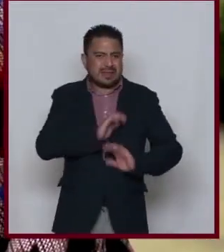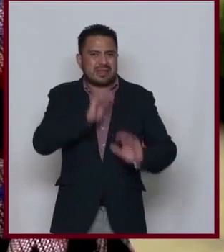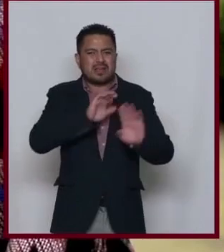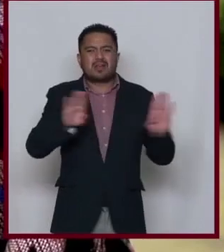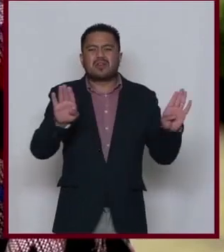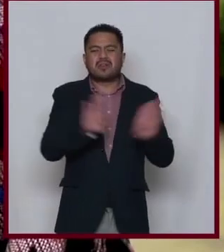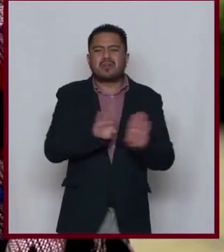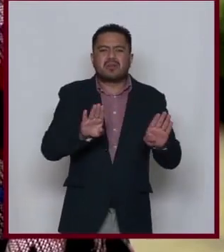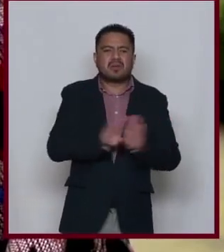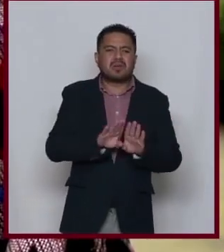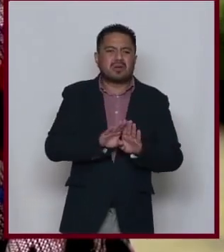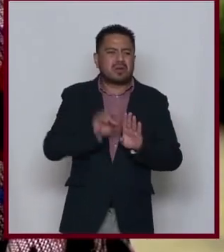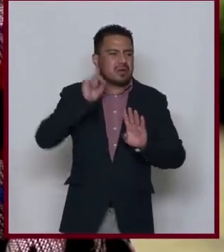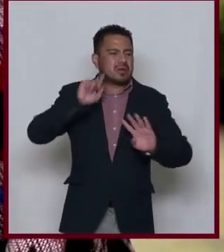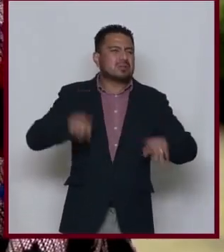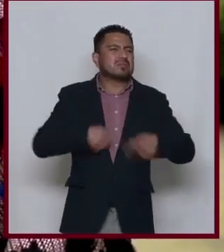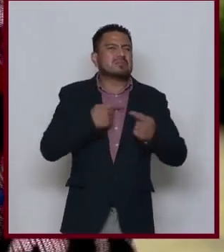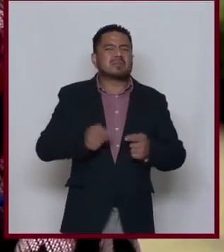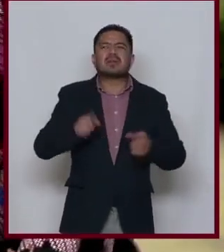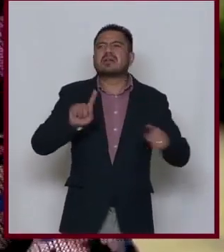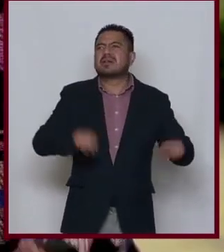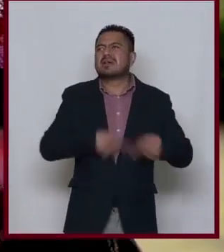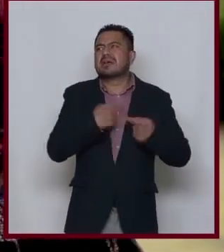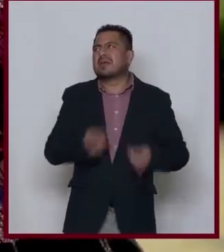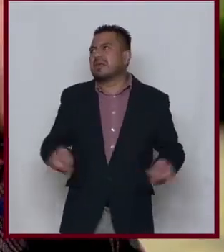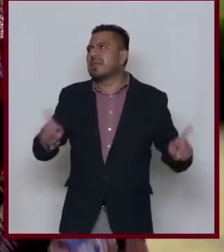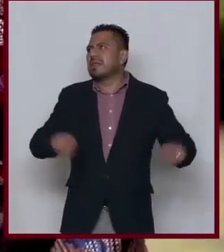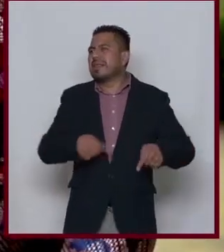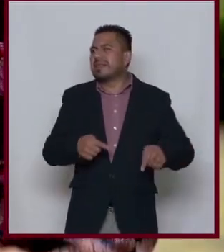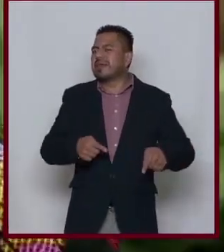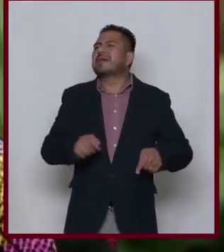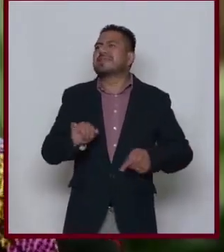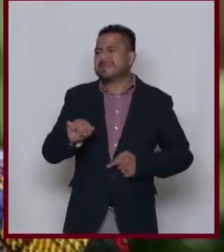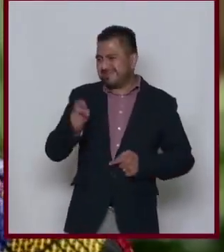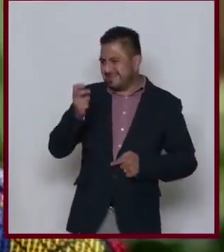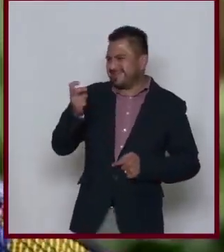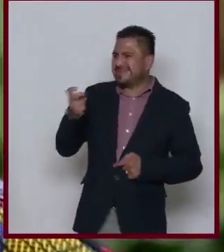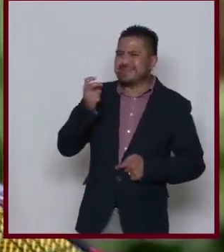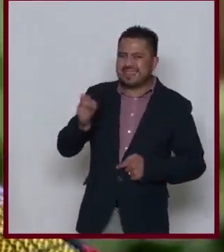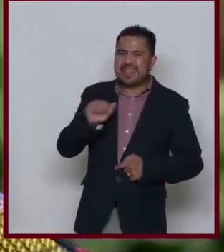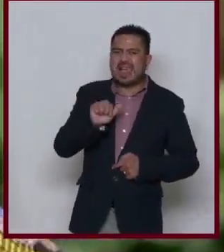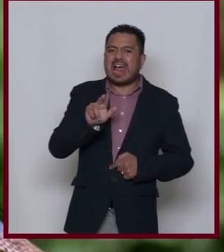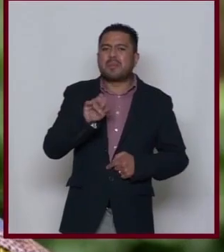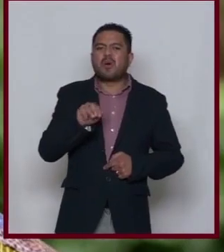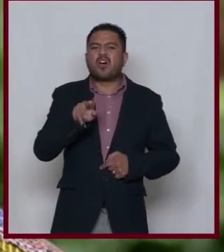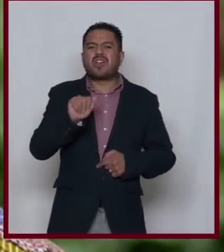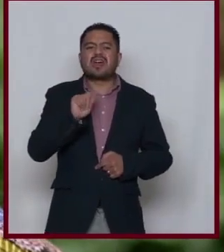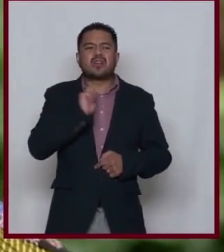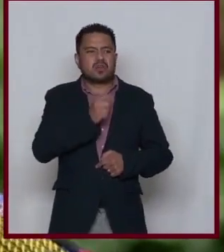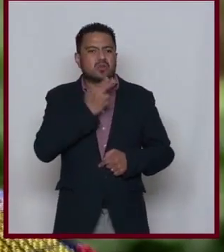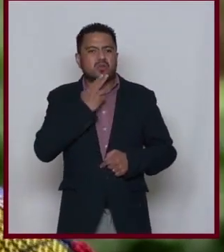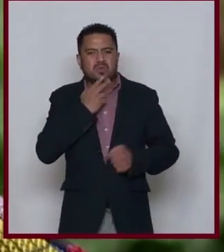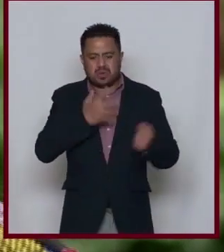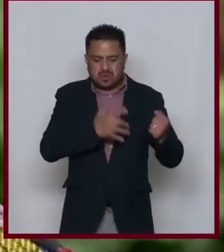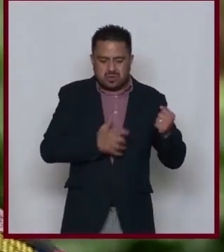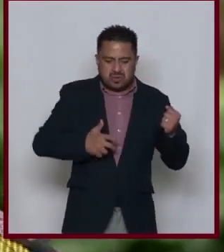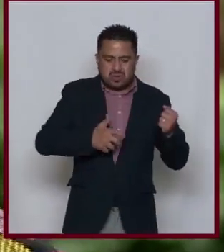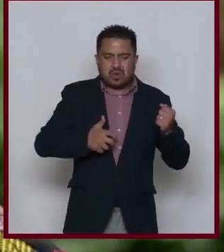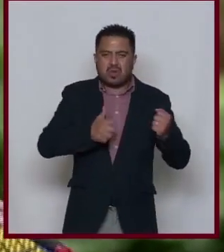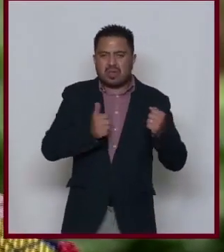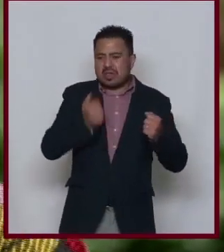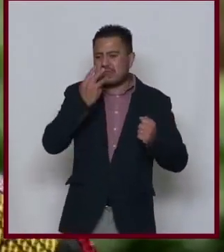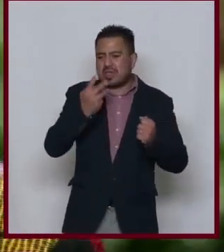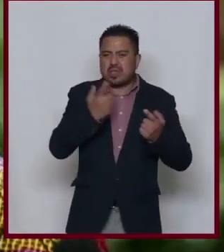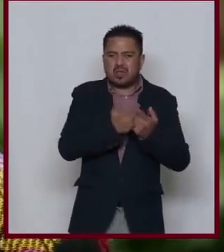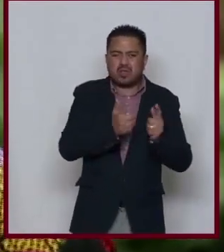Como... tan, tananán, tananán, ¿no? Exactamente. La armonía se basa en el uso de acordes, que son grupos de 3